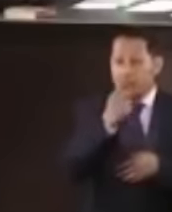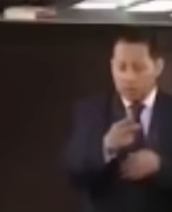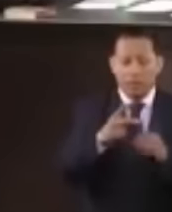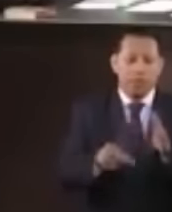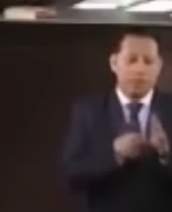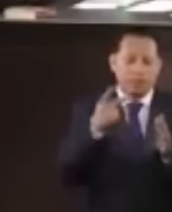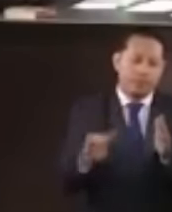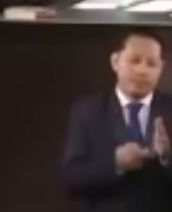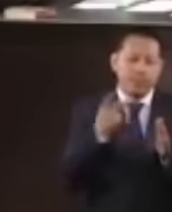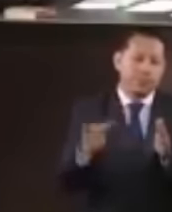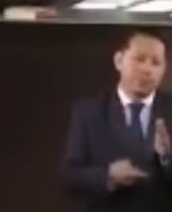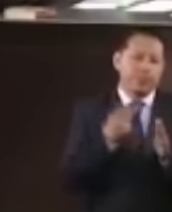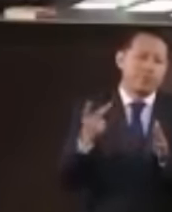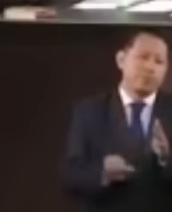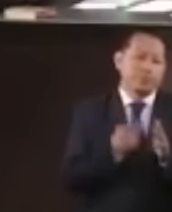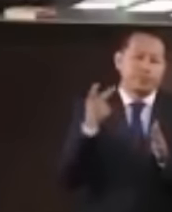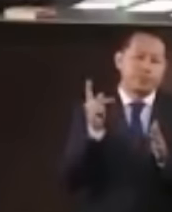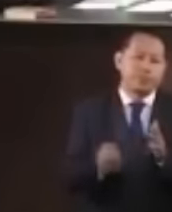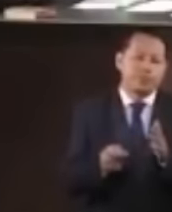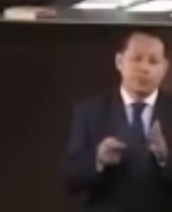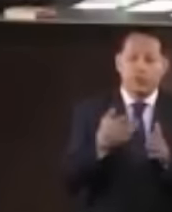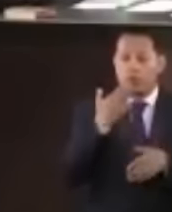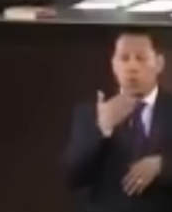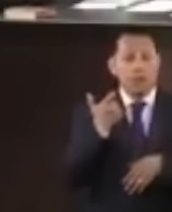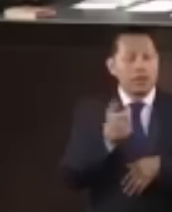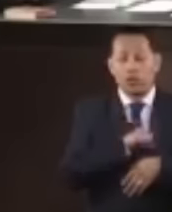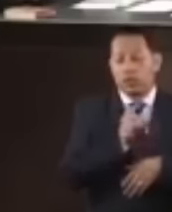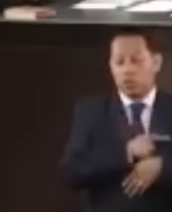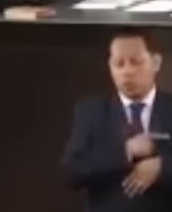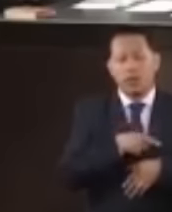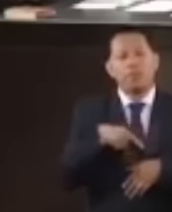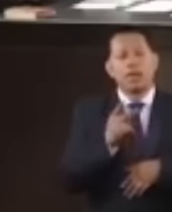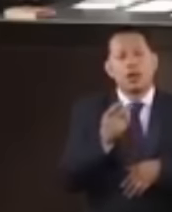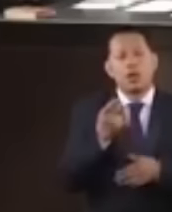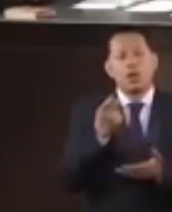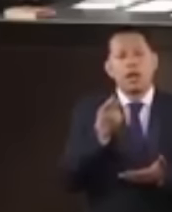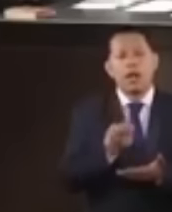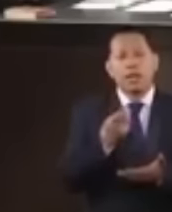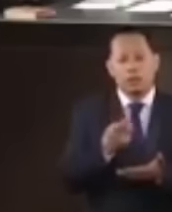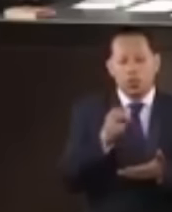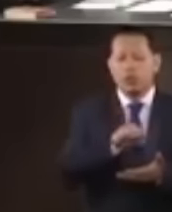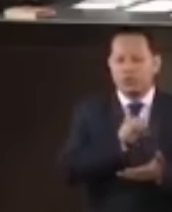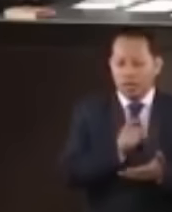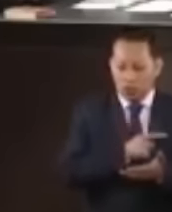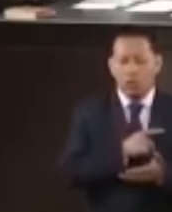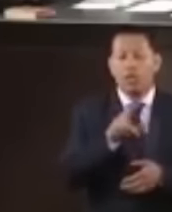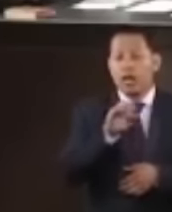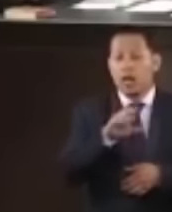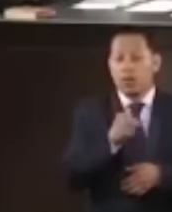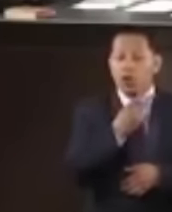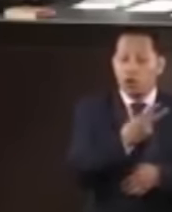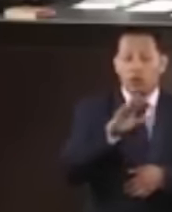una y otra vez que no va a haber dinero para la salud, pero este recurso para salud del ramo 2, el